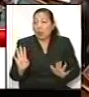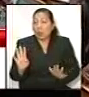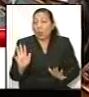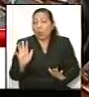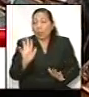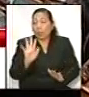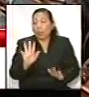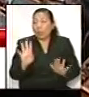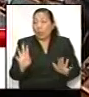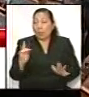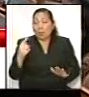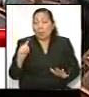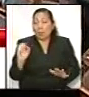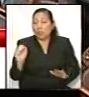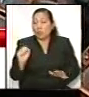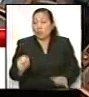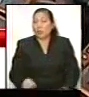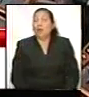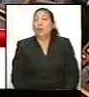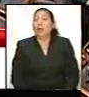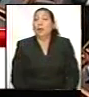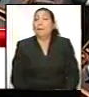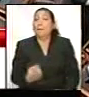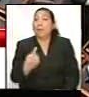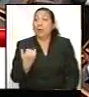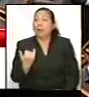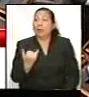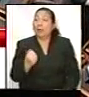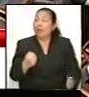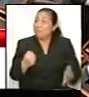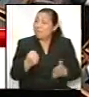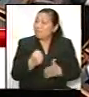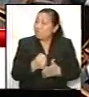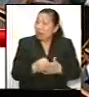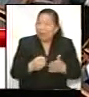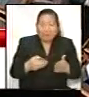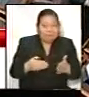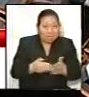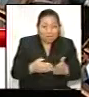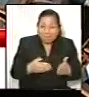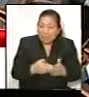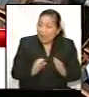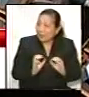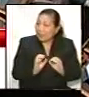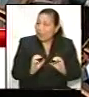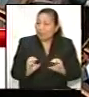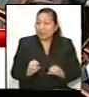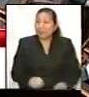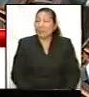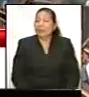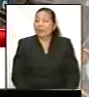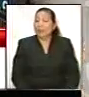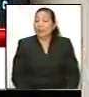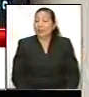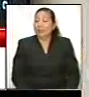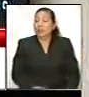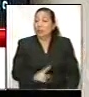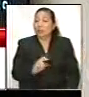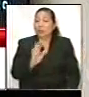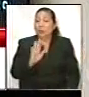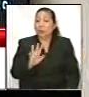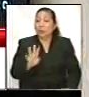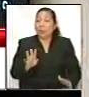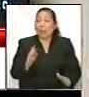millones de soles y precisamente por este entrampamiento no se ha podido realizar.